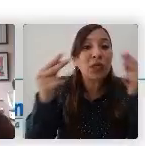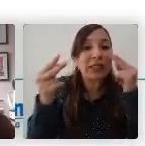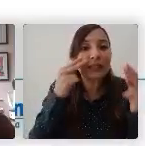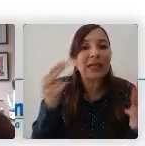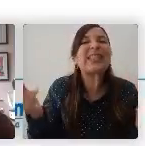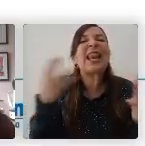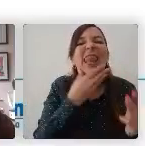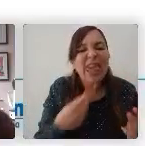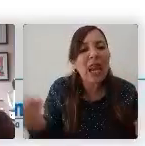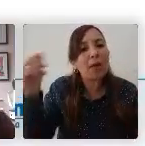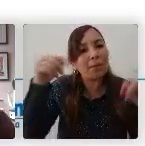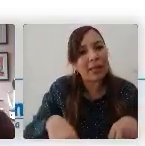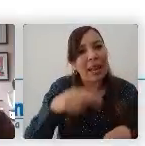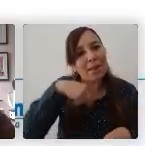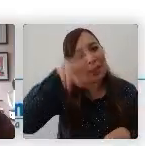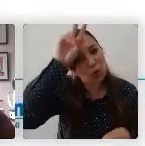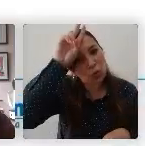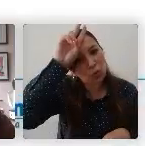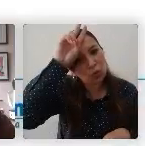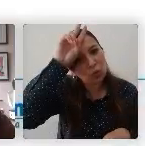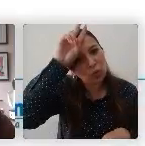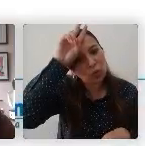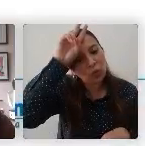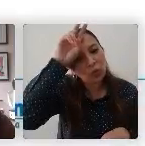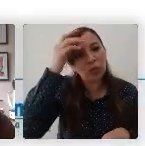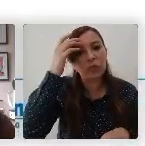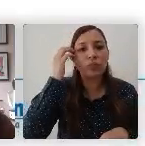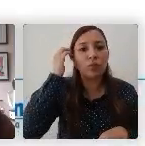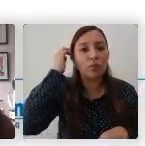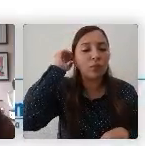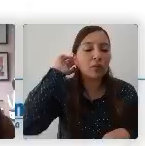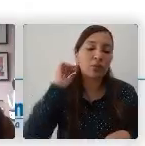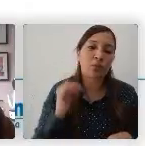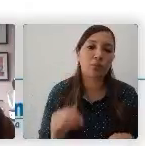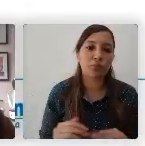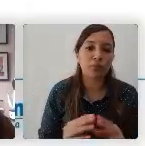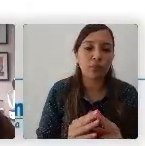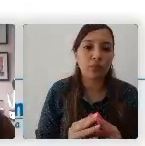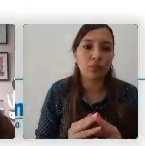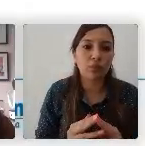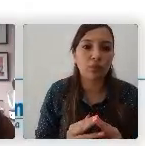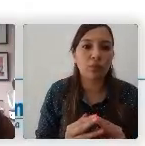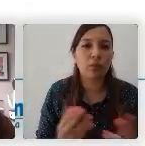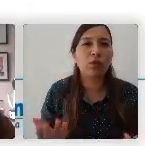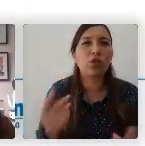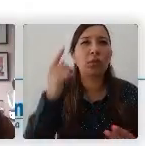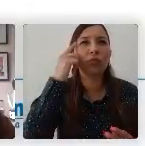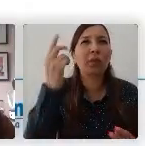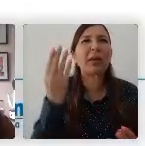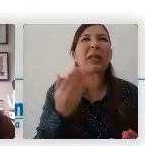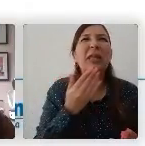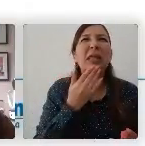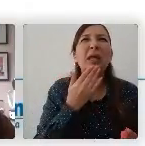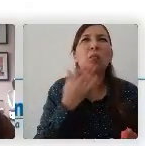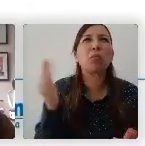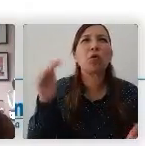brindamos y justamente cuando hemos hecho el análisis de las percepciones de con qué tipo de turista turismo nos asocia a